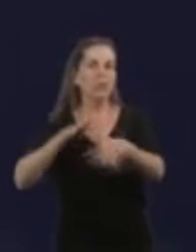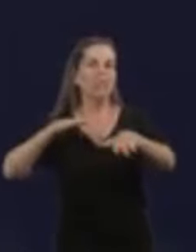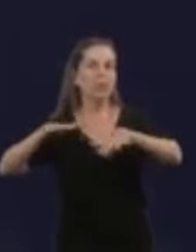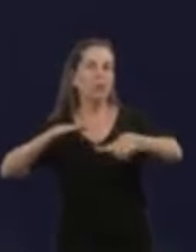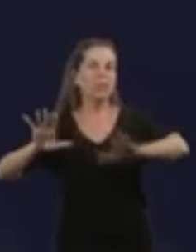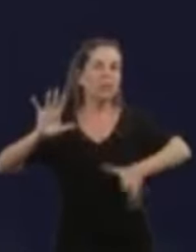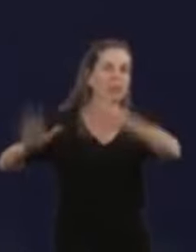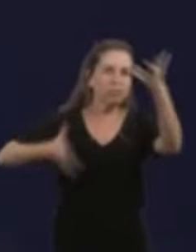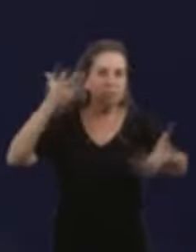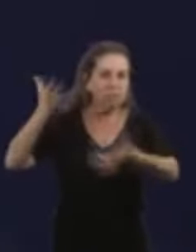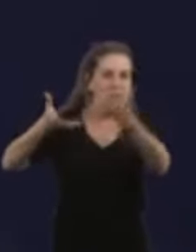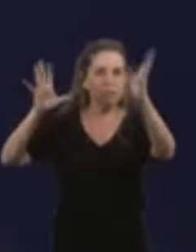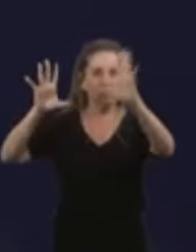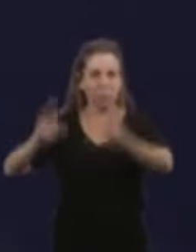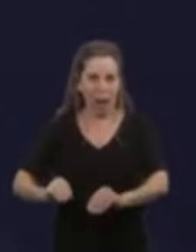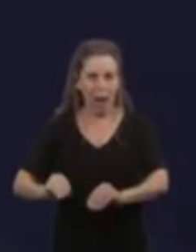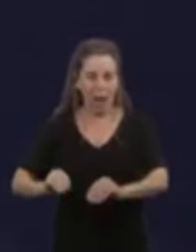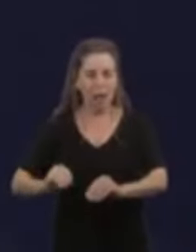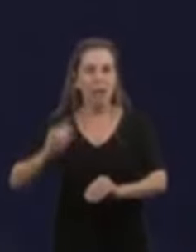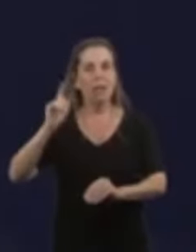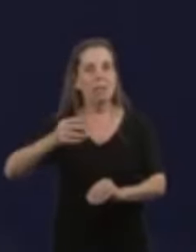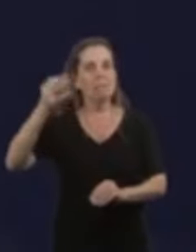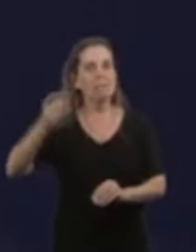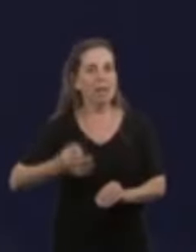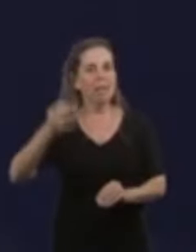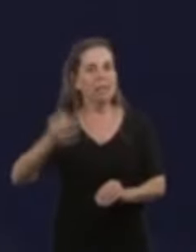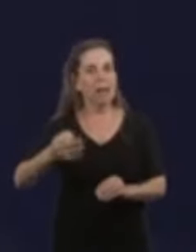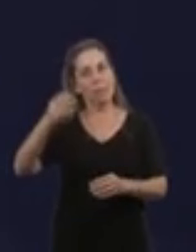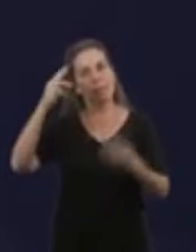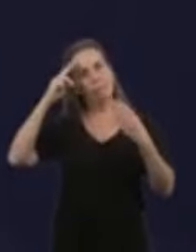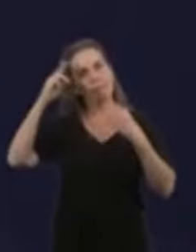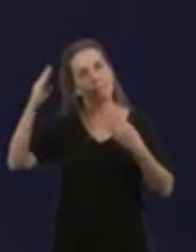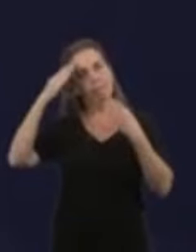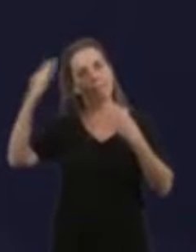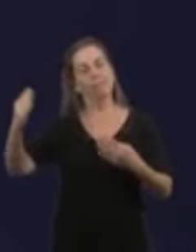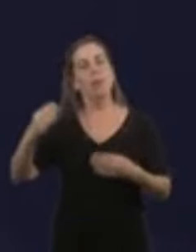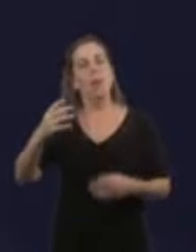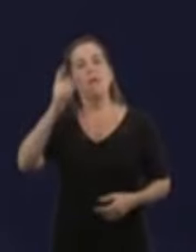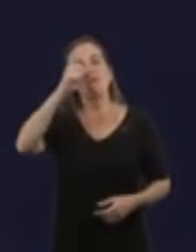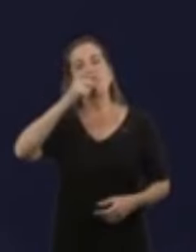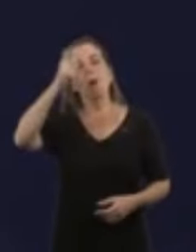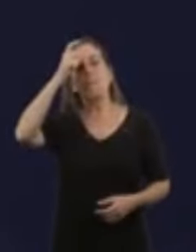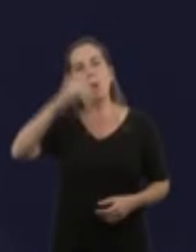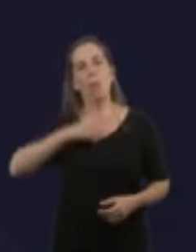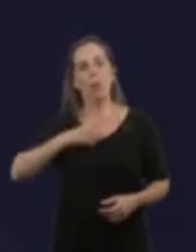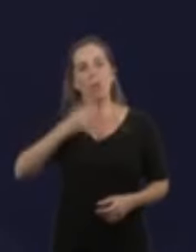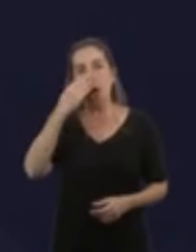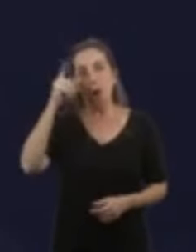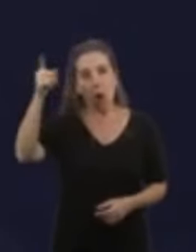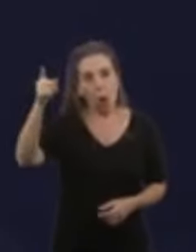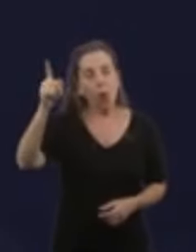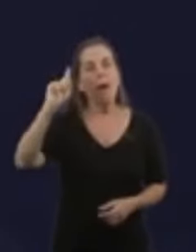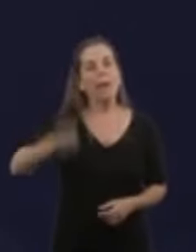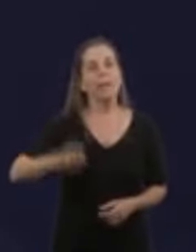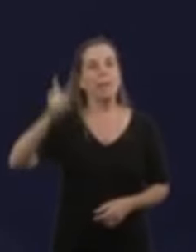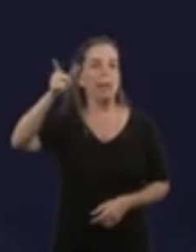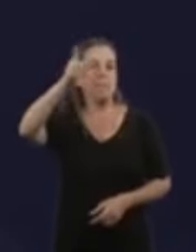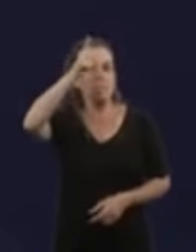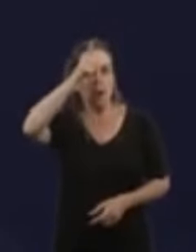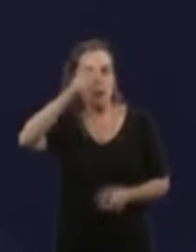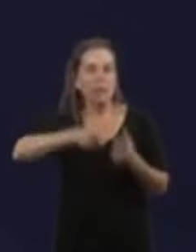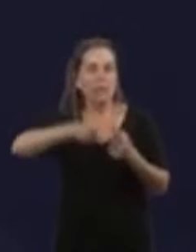tareas queremos destacar especialmente la labor de los bomberos voluntarios de Córdoba y del personal de las fuerzas de seguridad que están